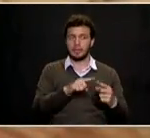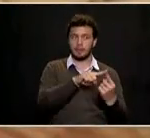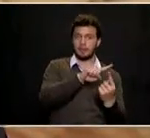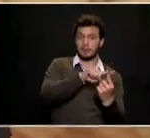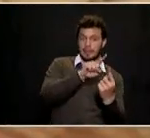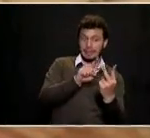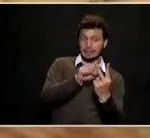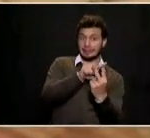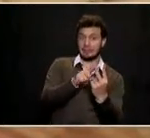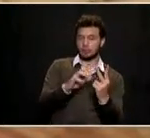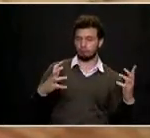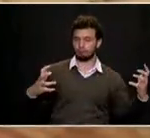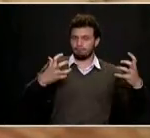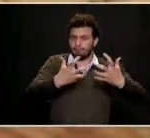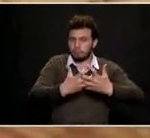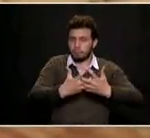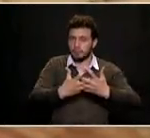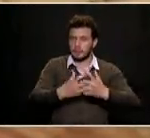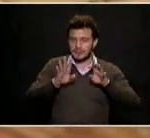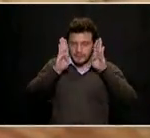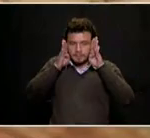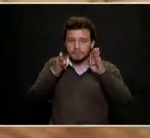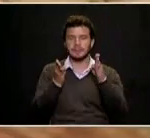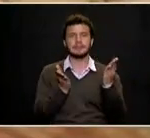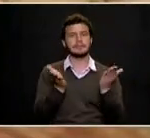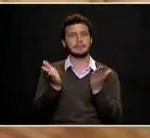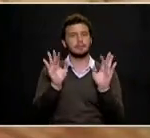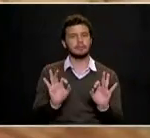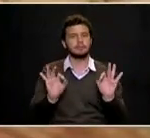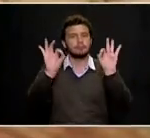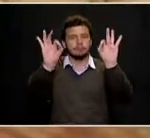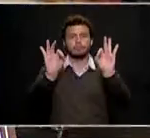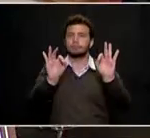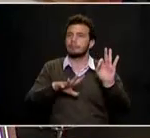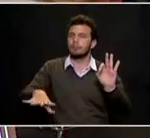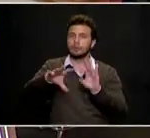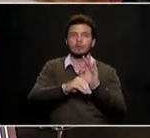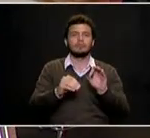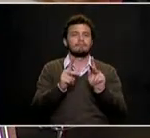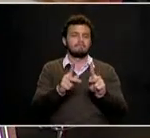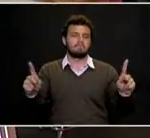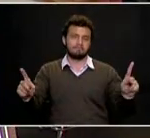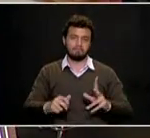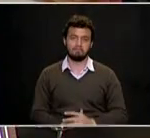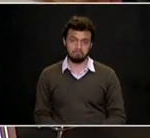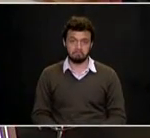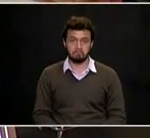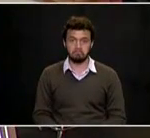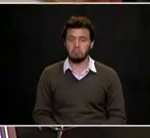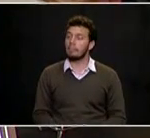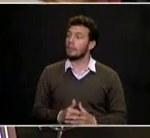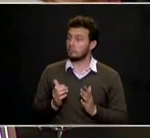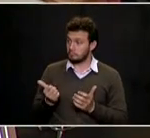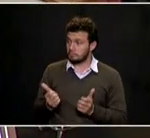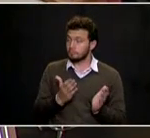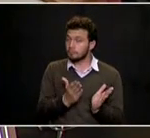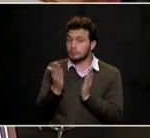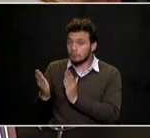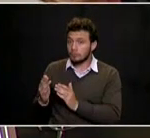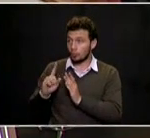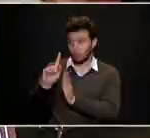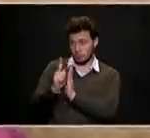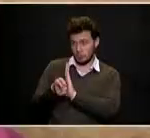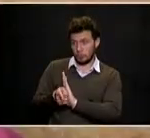garantizar que se pueda prestar un servicio eficiente a la gente los distintos territorios tiene ahora a su minuto candidato jairo herrán